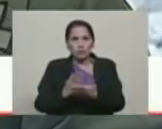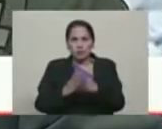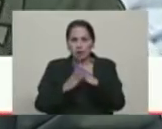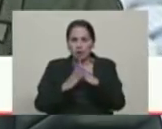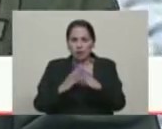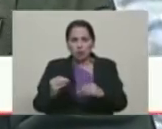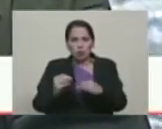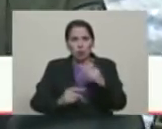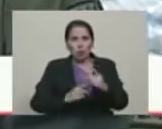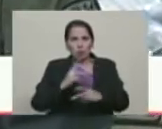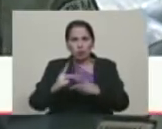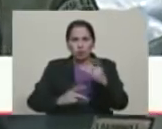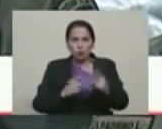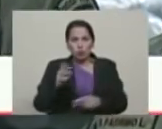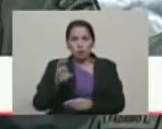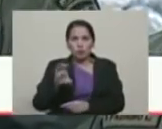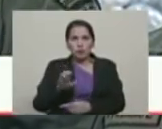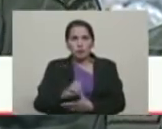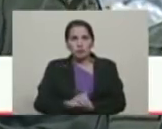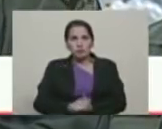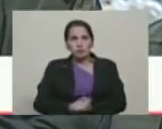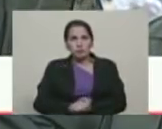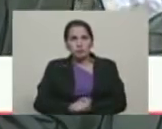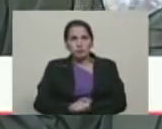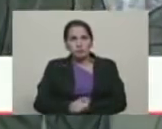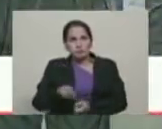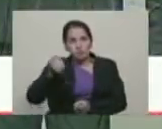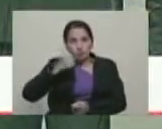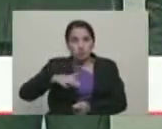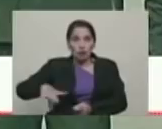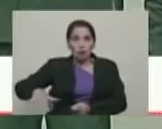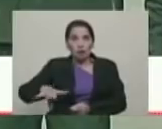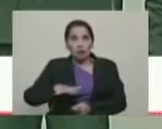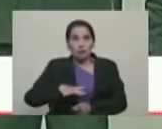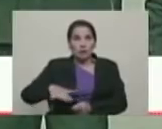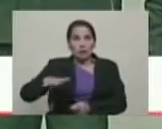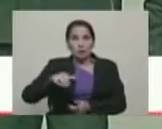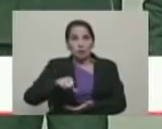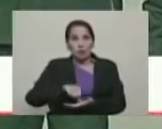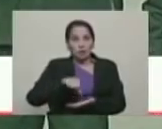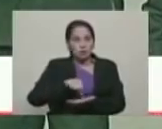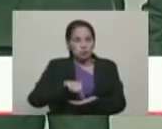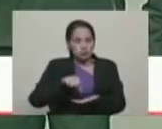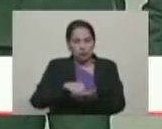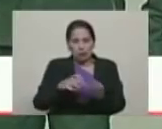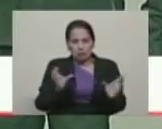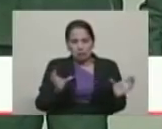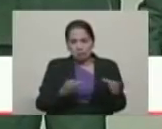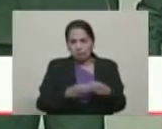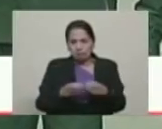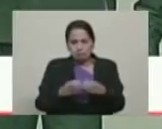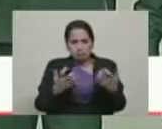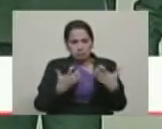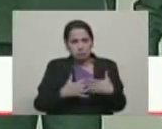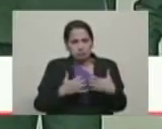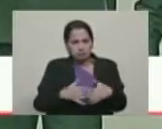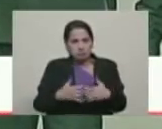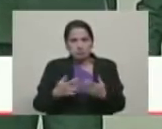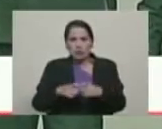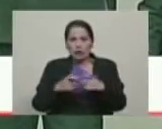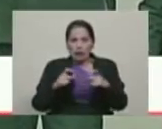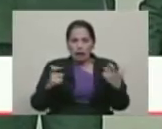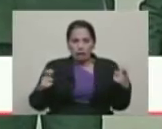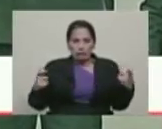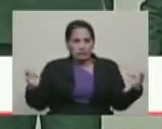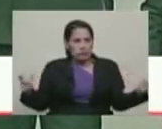los productores del país, del campo y de la ciudad, pequeños, pequeñitos, grandes, grandísimos, medianos,